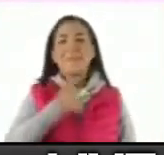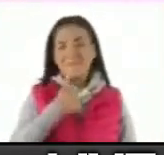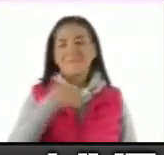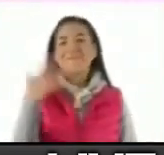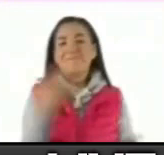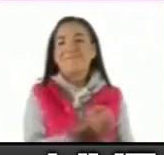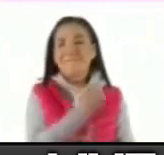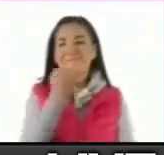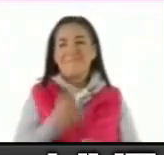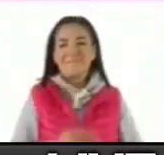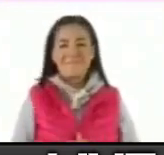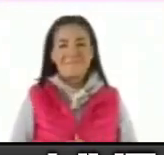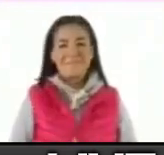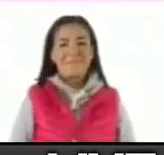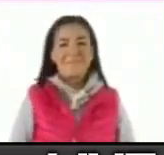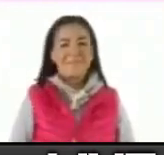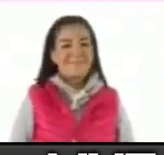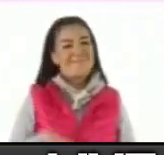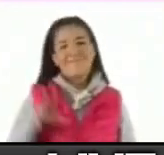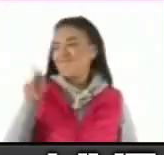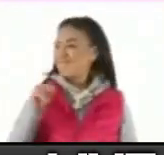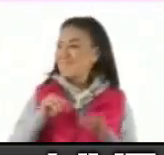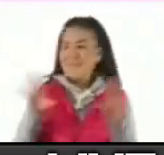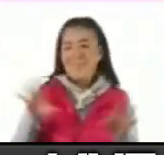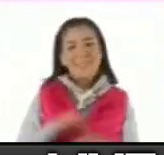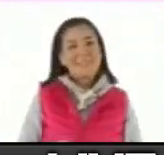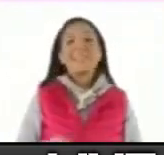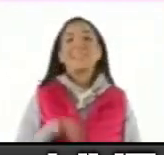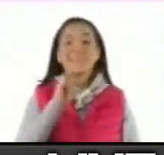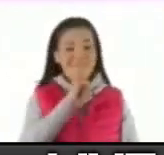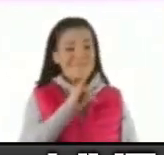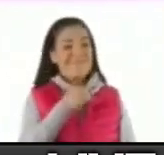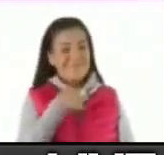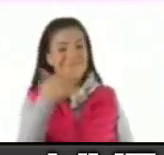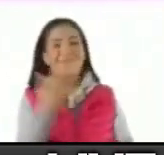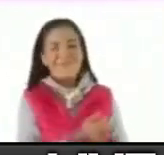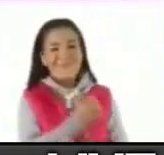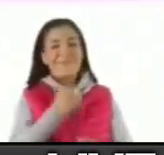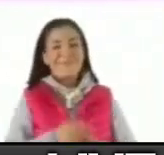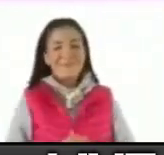ganar! ¡Claro que no! ¡Claro que sí!